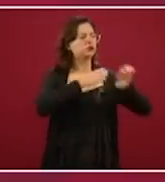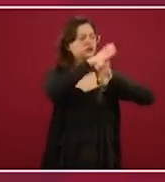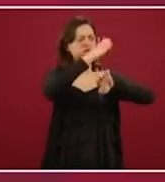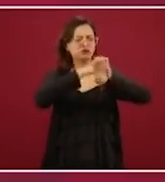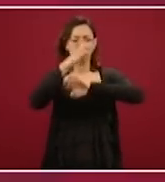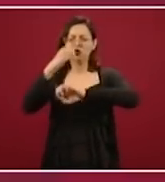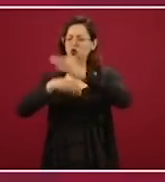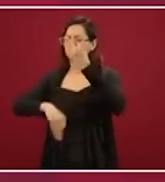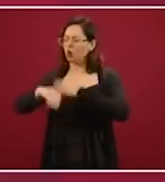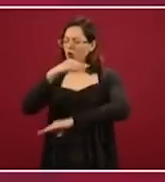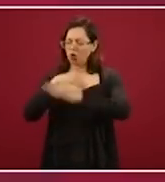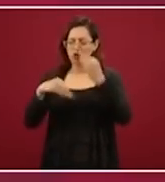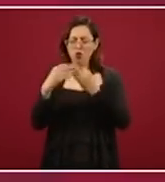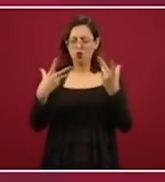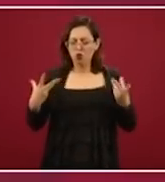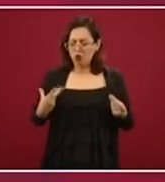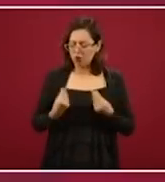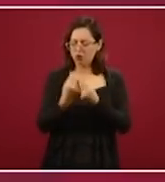todos